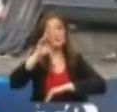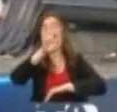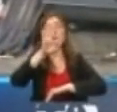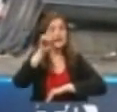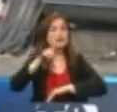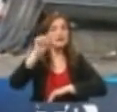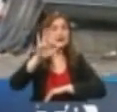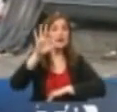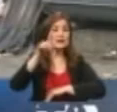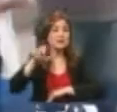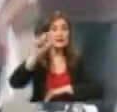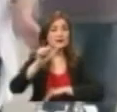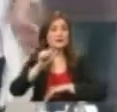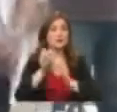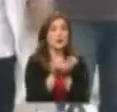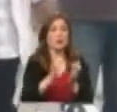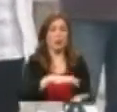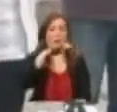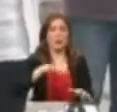basura se cuenta por toneladas